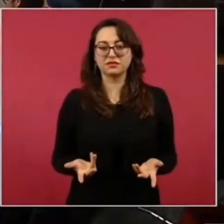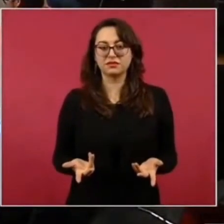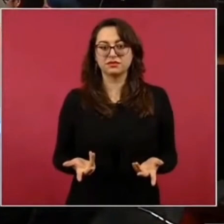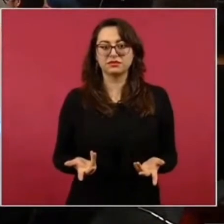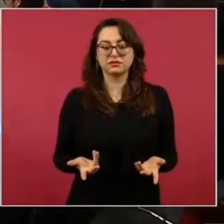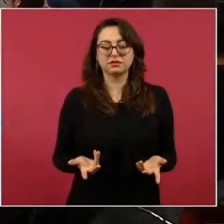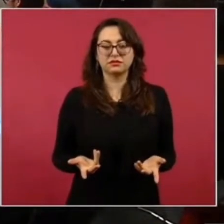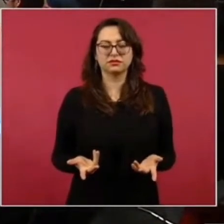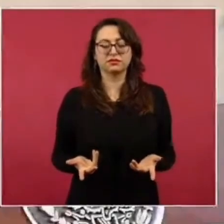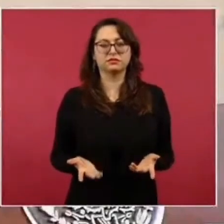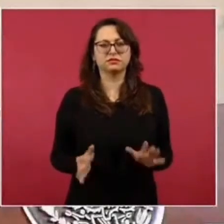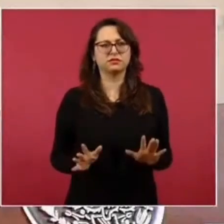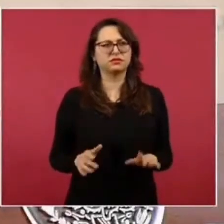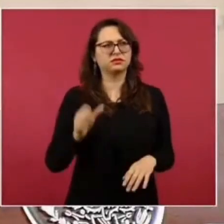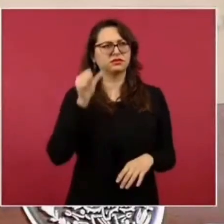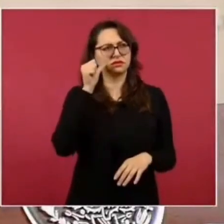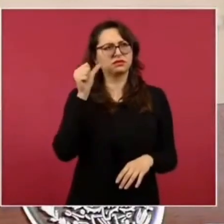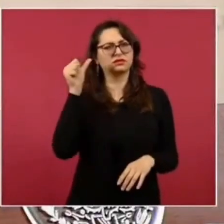unos carteles.